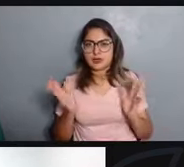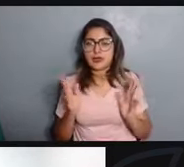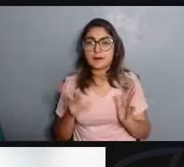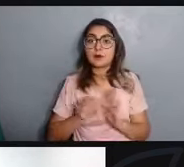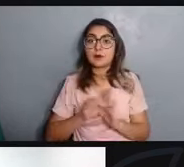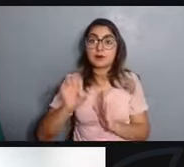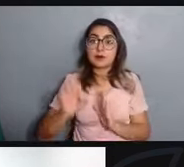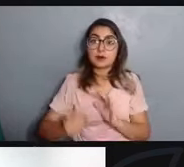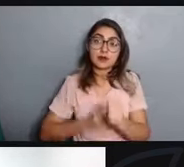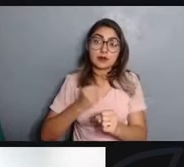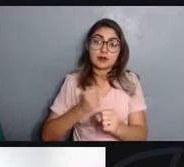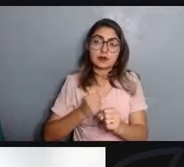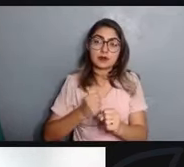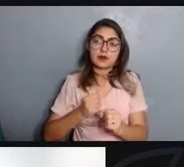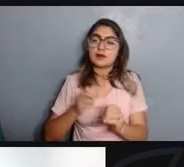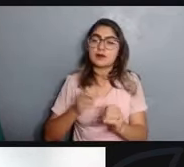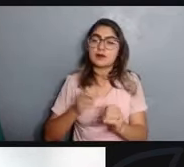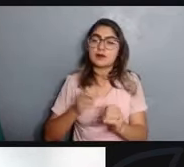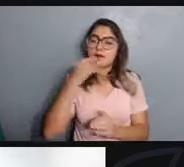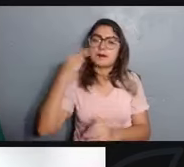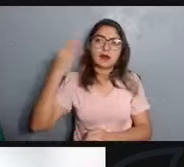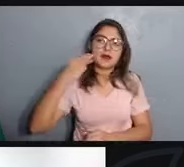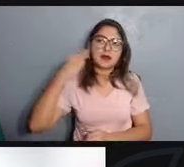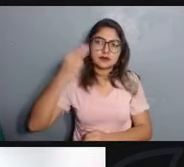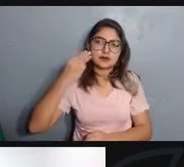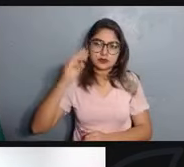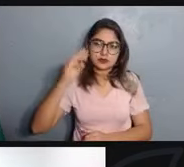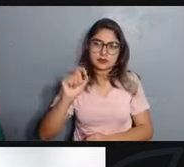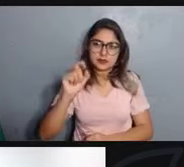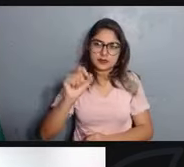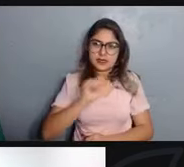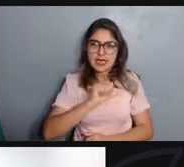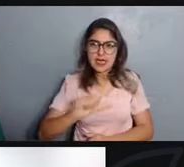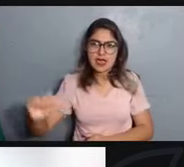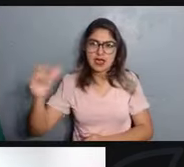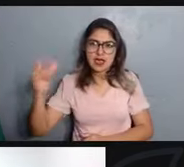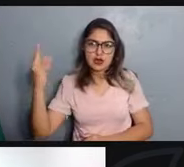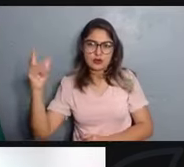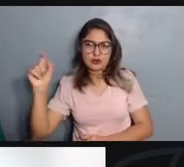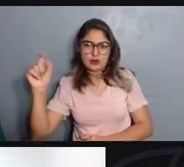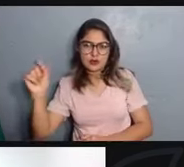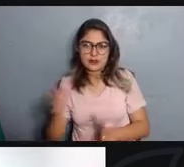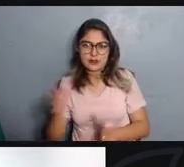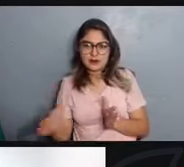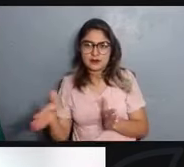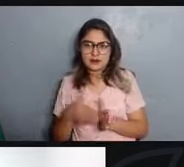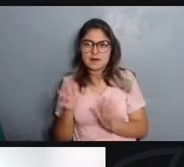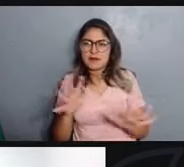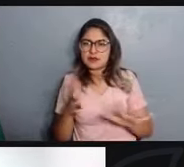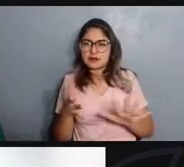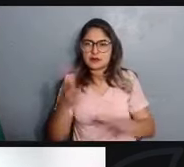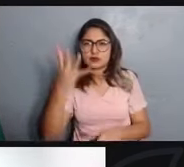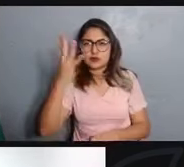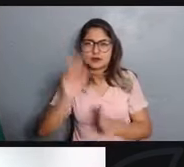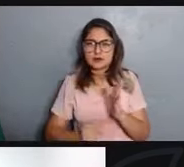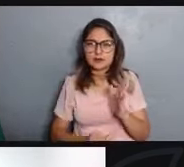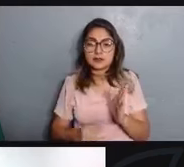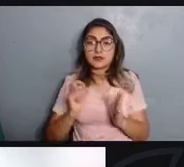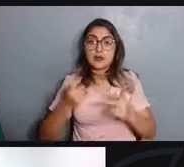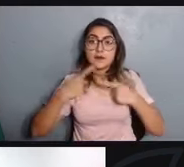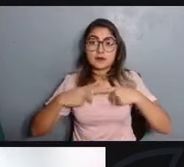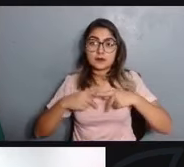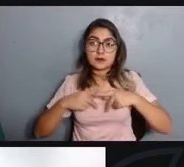abril, mayo, junio, julio, por lo menos 4 meses en las que hubo muchas personas que no tuvieron contacto para nada. Y entonces se